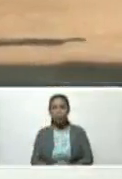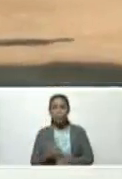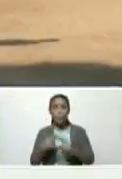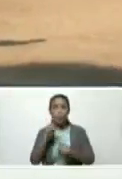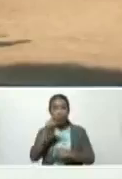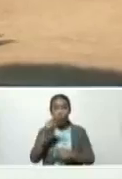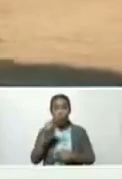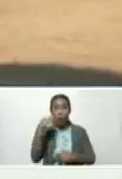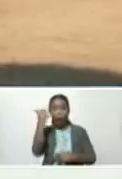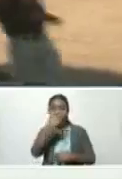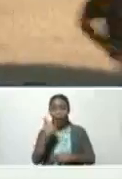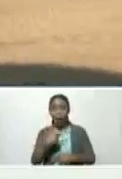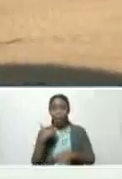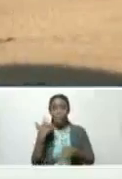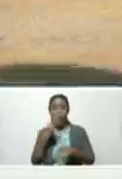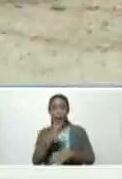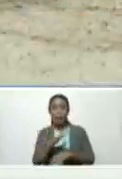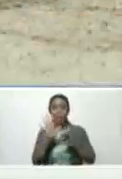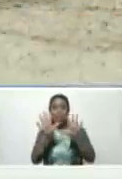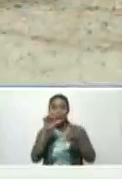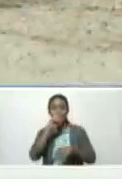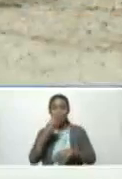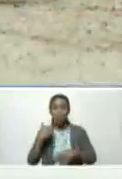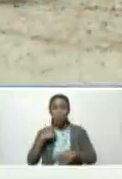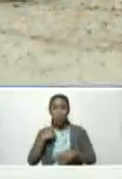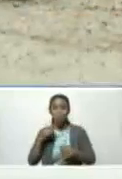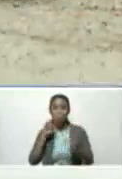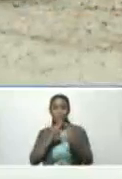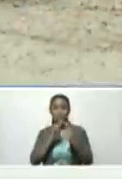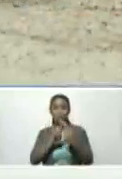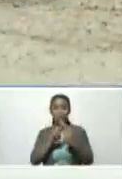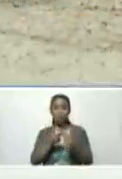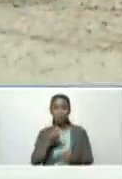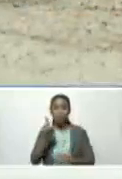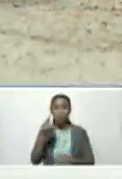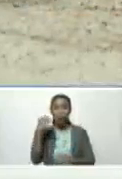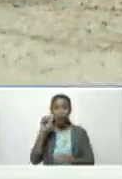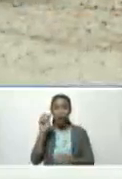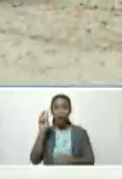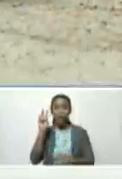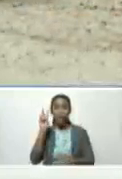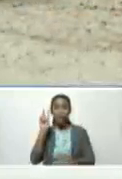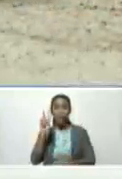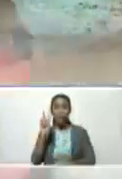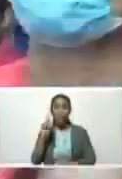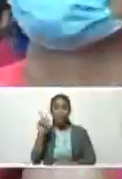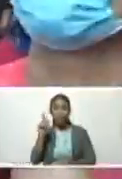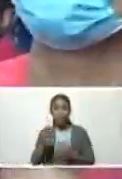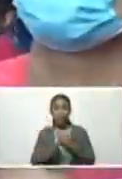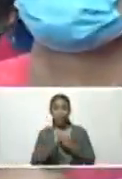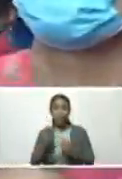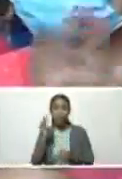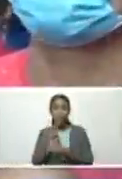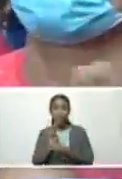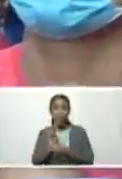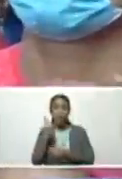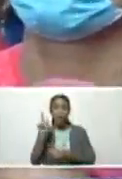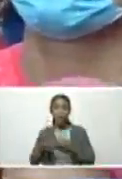cara del muchachito de 10 años que conocimos. Ah, estás en La Vega todavía, con los guerreros de La